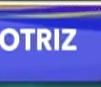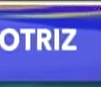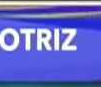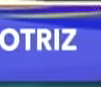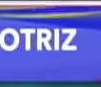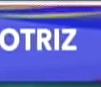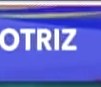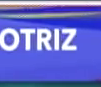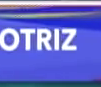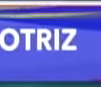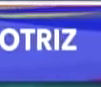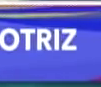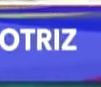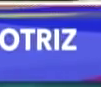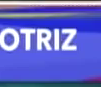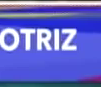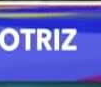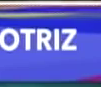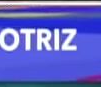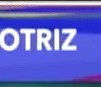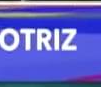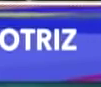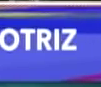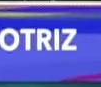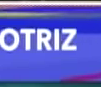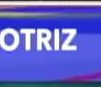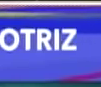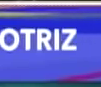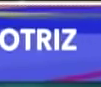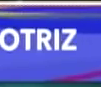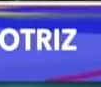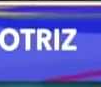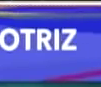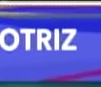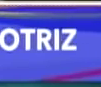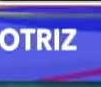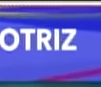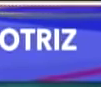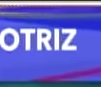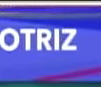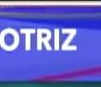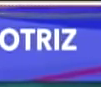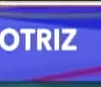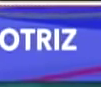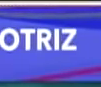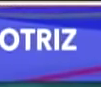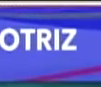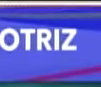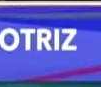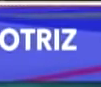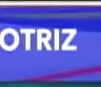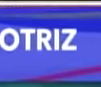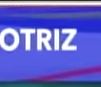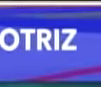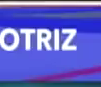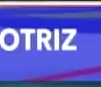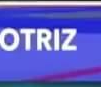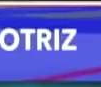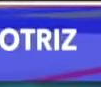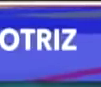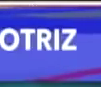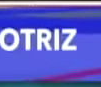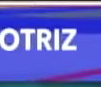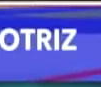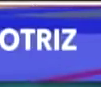la política financiera, fiscal, productiva, comercial. Venezuela puede llegar, vicepresidente ejecutivo,